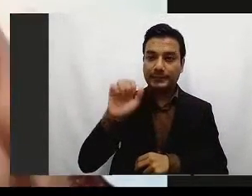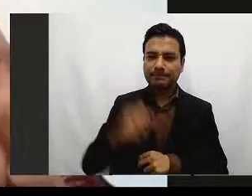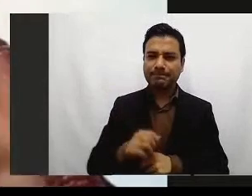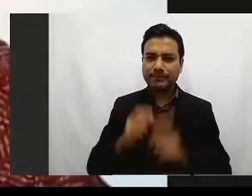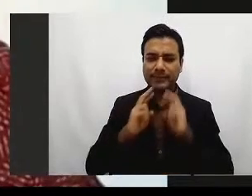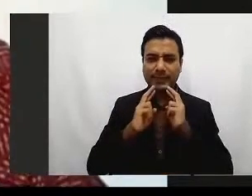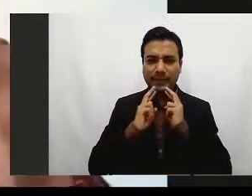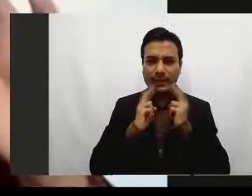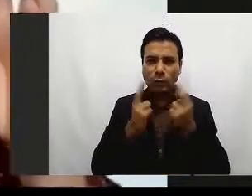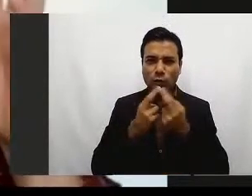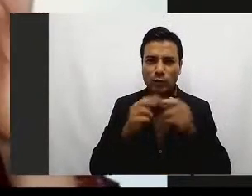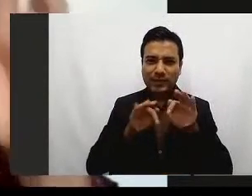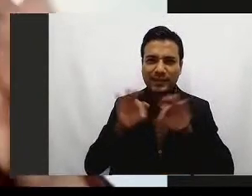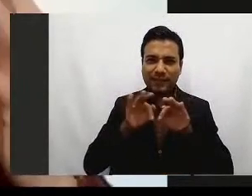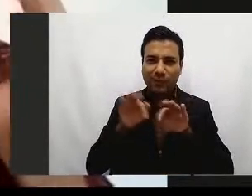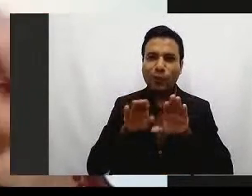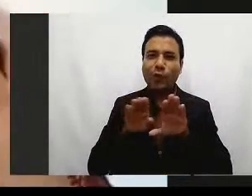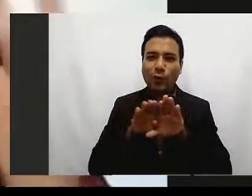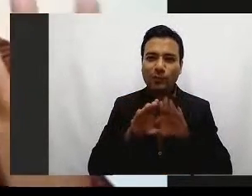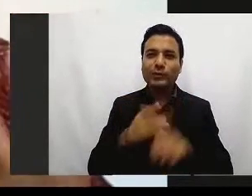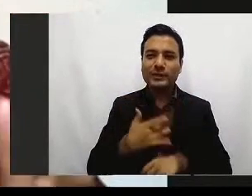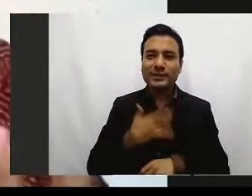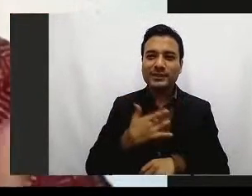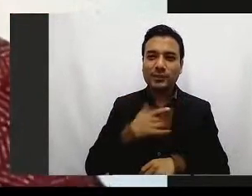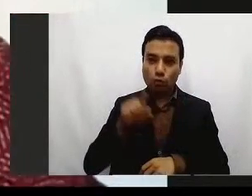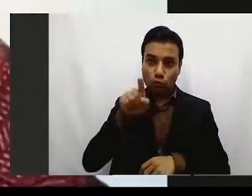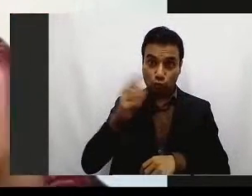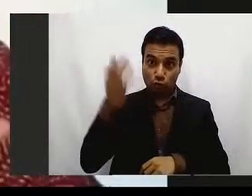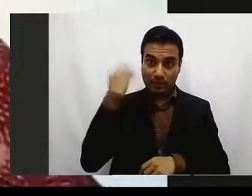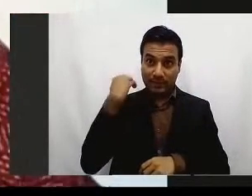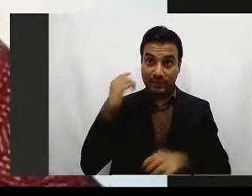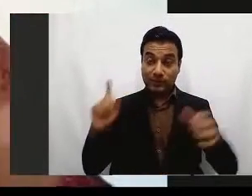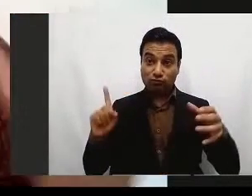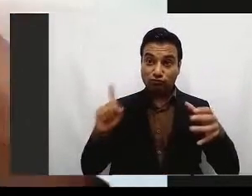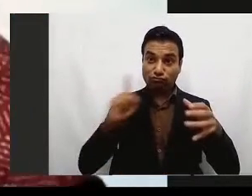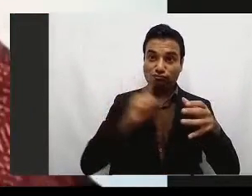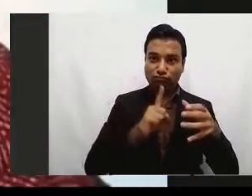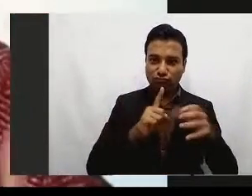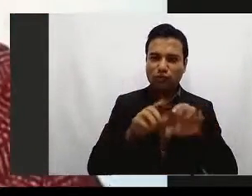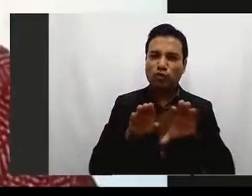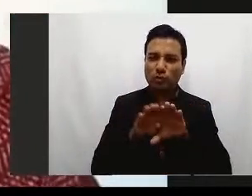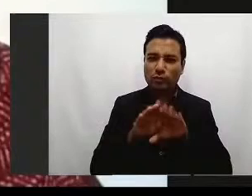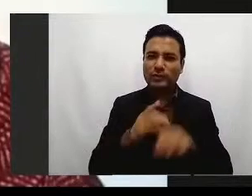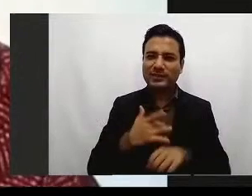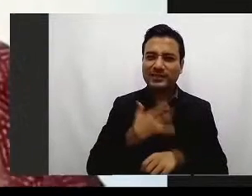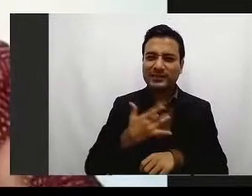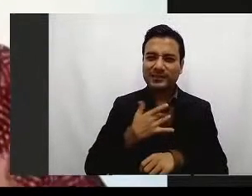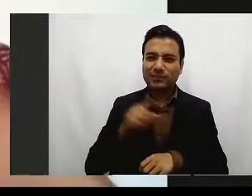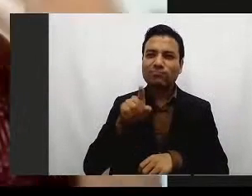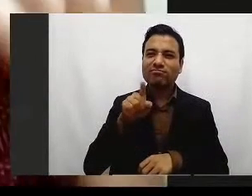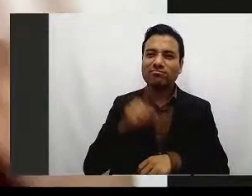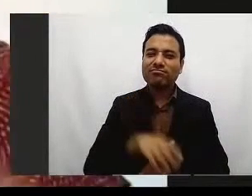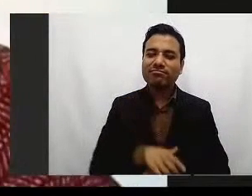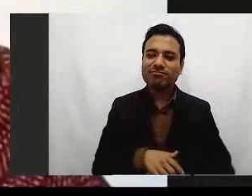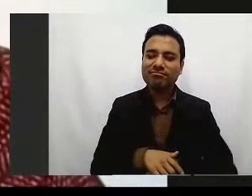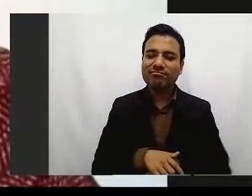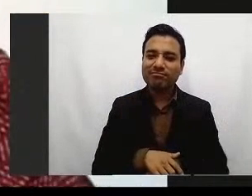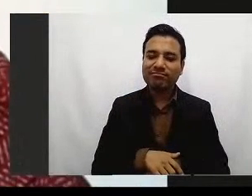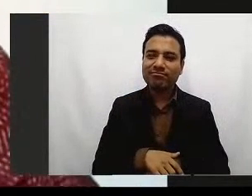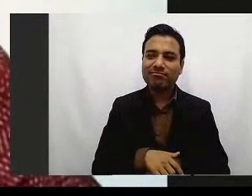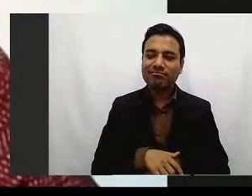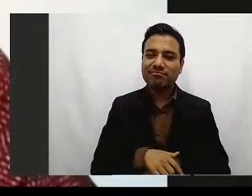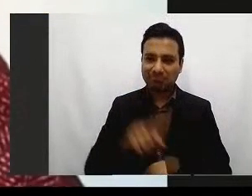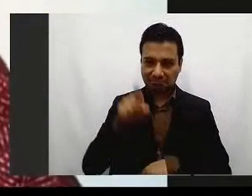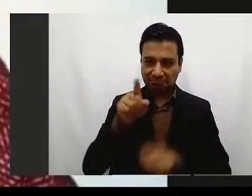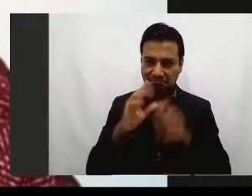los participantes. ¿Cómo has vivido tú estas metodologías y procesos desde estas sesiones participativas y todo el trabajo